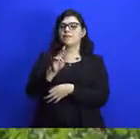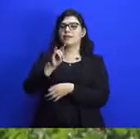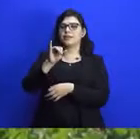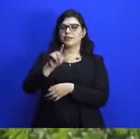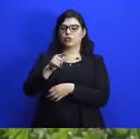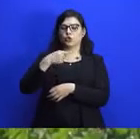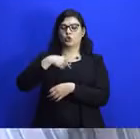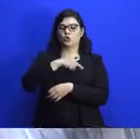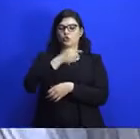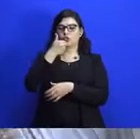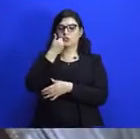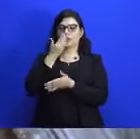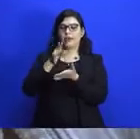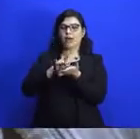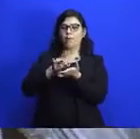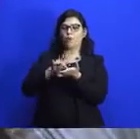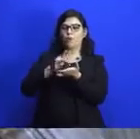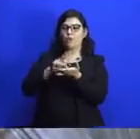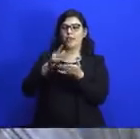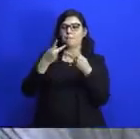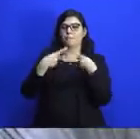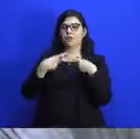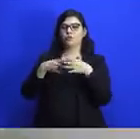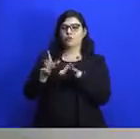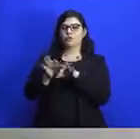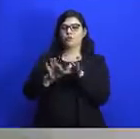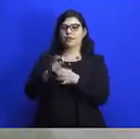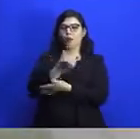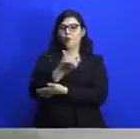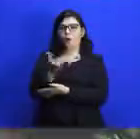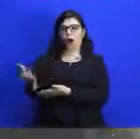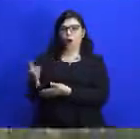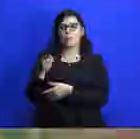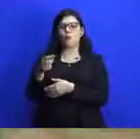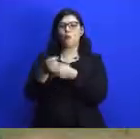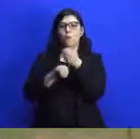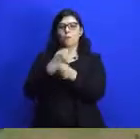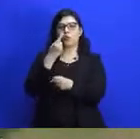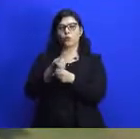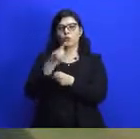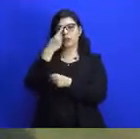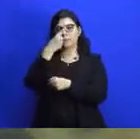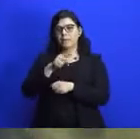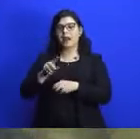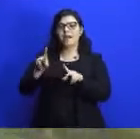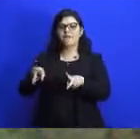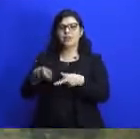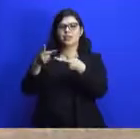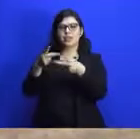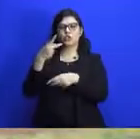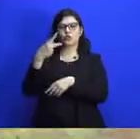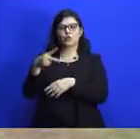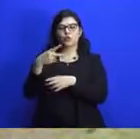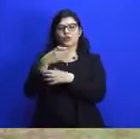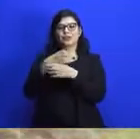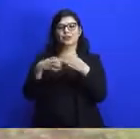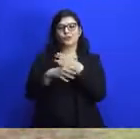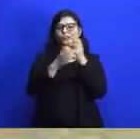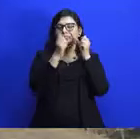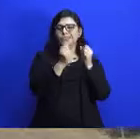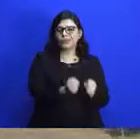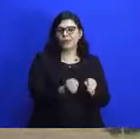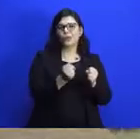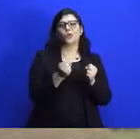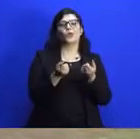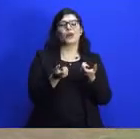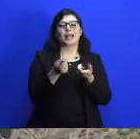medianos productores agropecuarios, generando oportunidades de acceso a un mercado seguro, compras directas, asesoría,